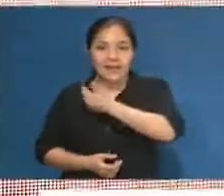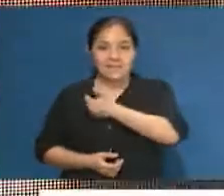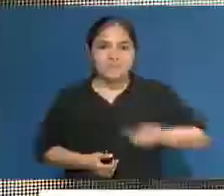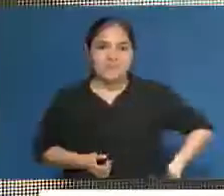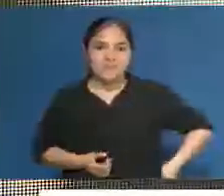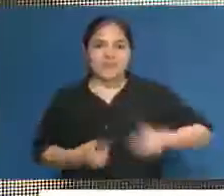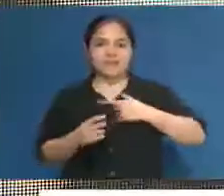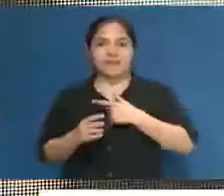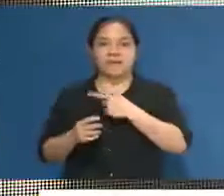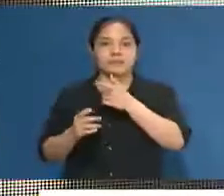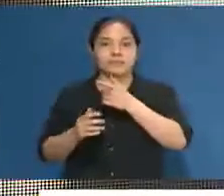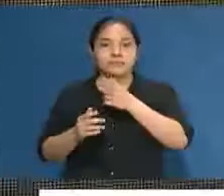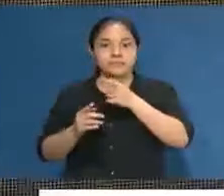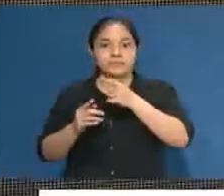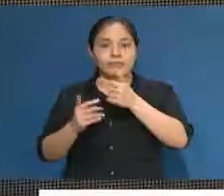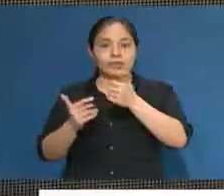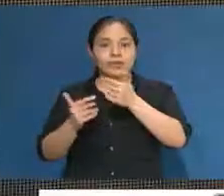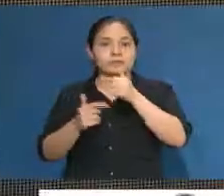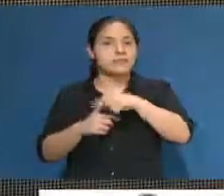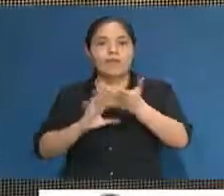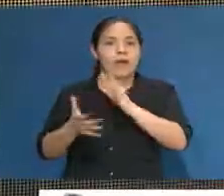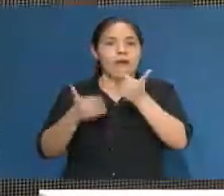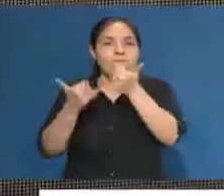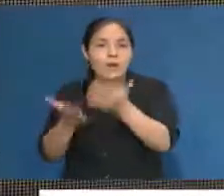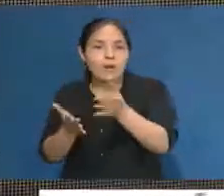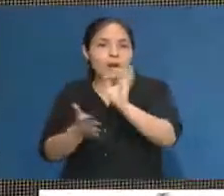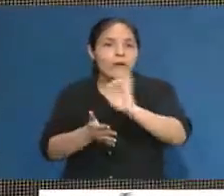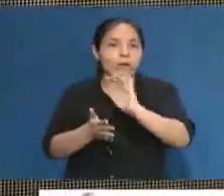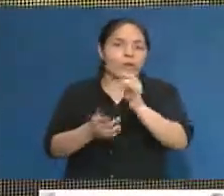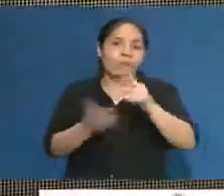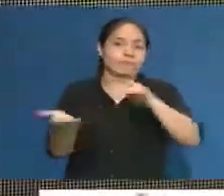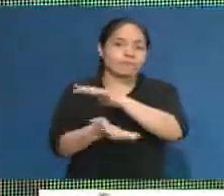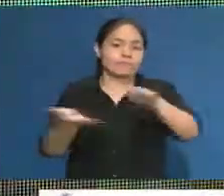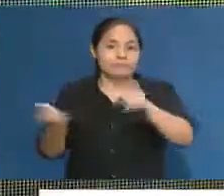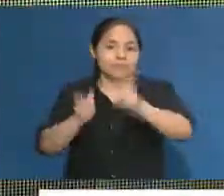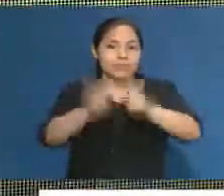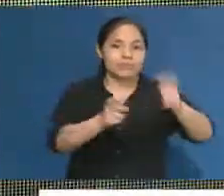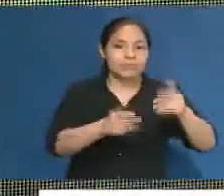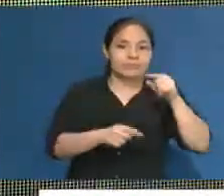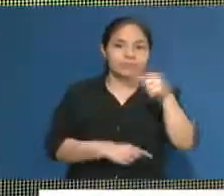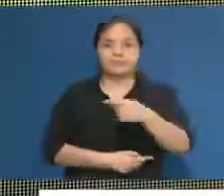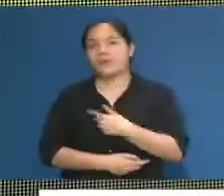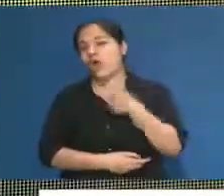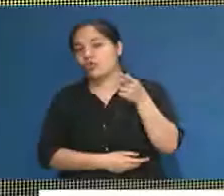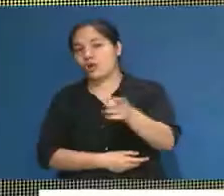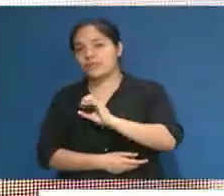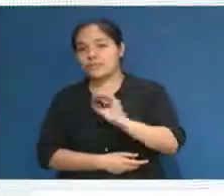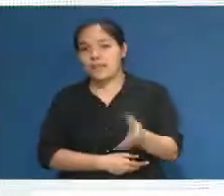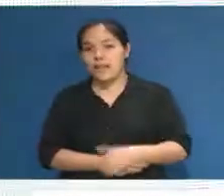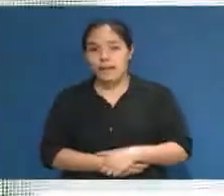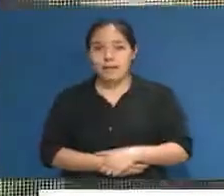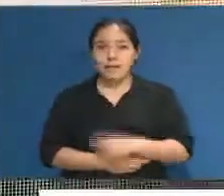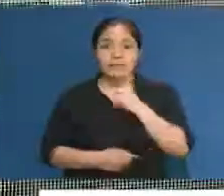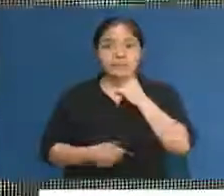líneas generales, ¿es en beneficio o va en detrimento de la situación de los usuarios? No. Claramente va en detrimento. Ninguna de las medidas